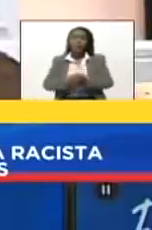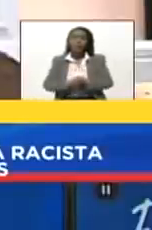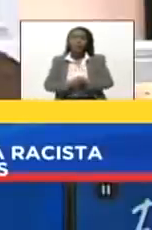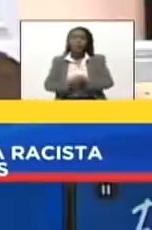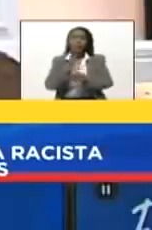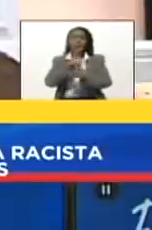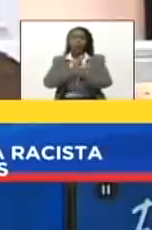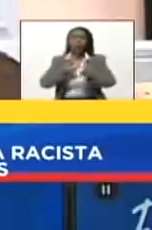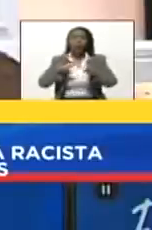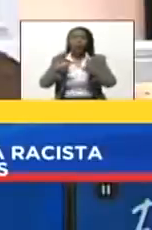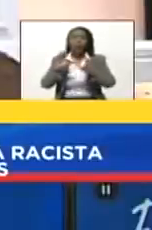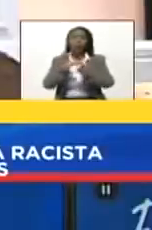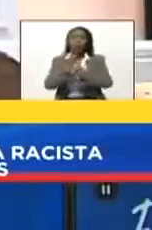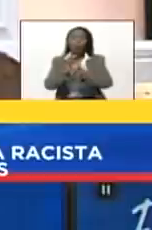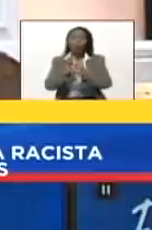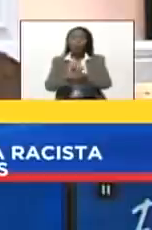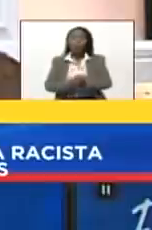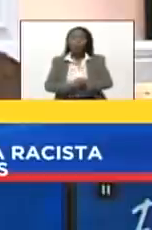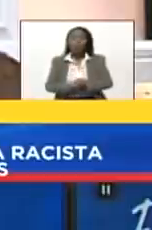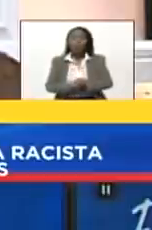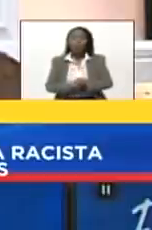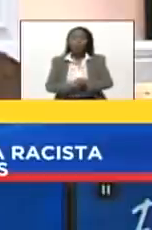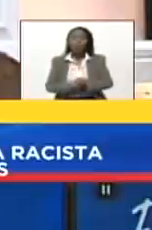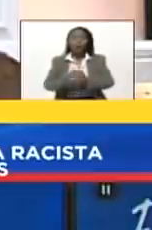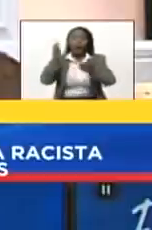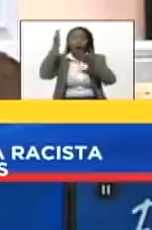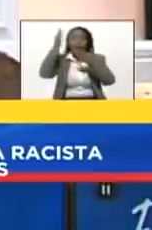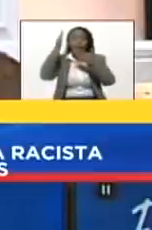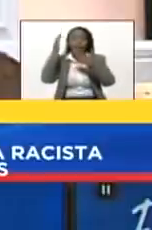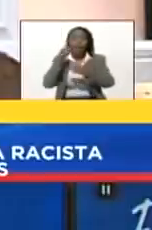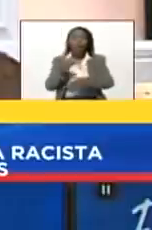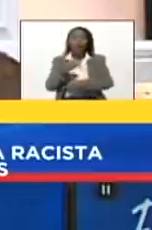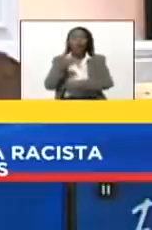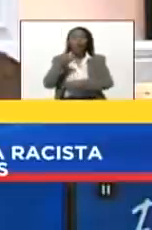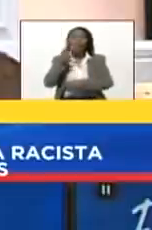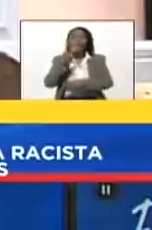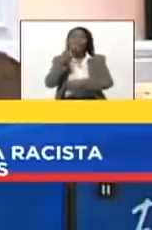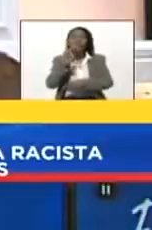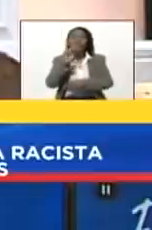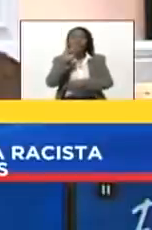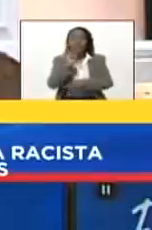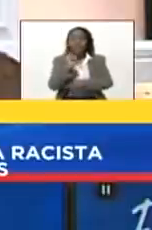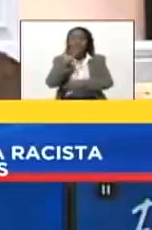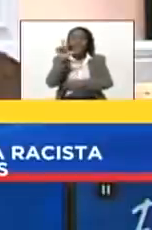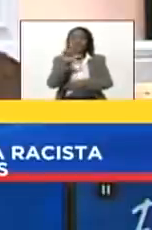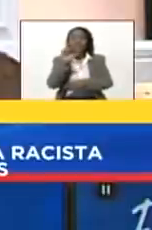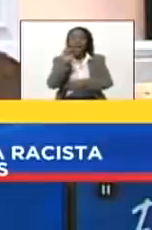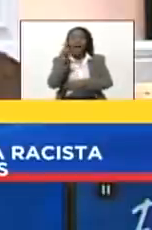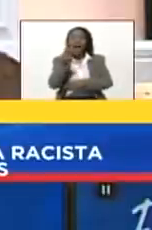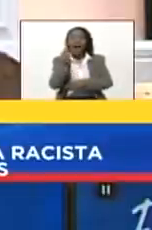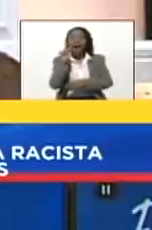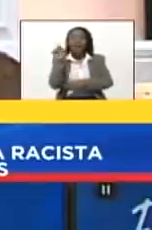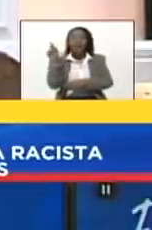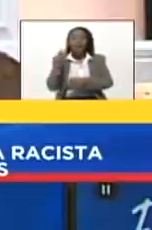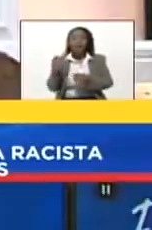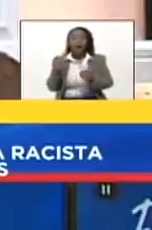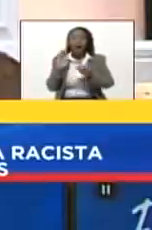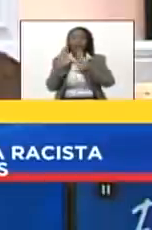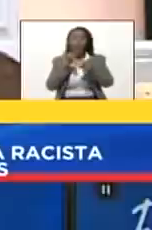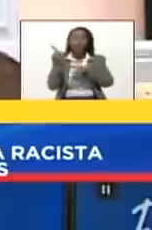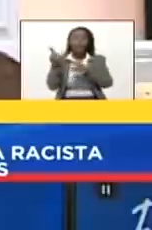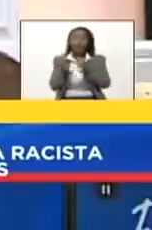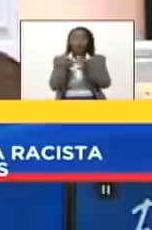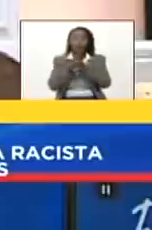de Cultura, el indio Ernesto Villegas, que presida esta comisión de la verdad y